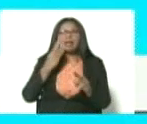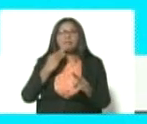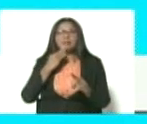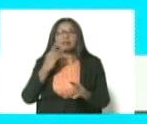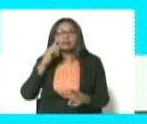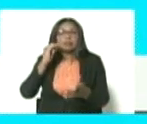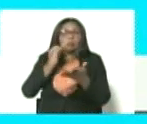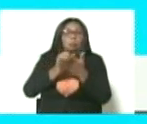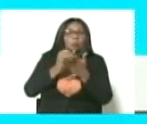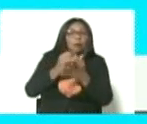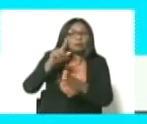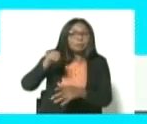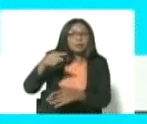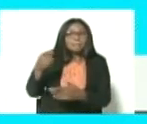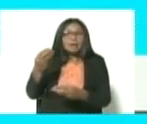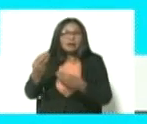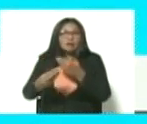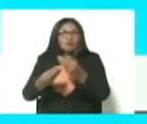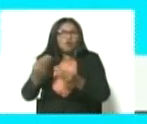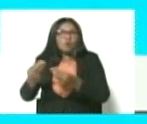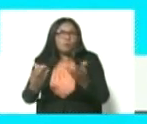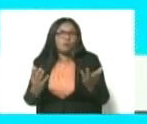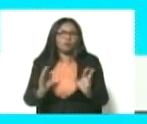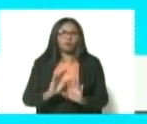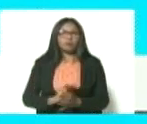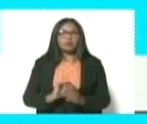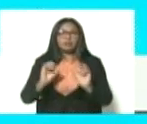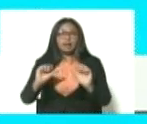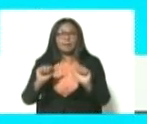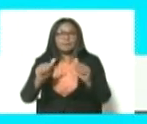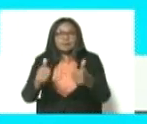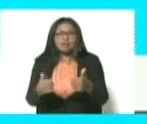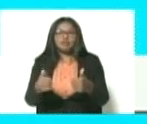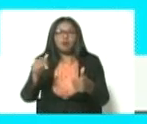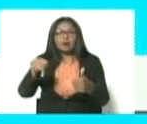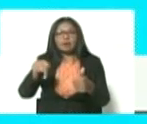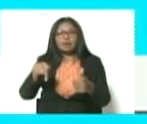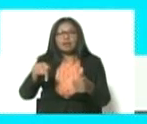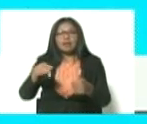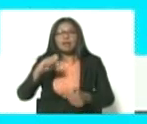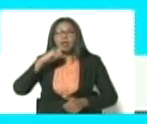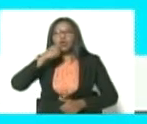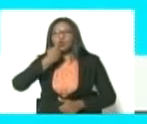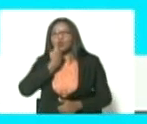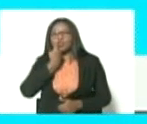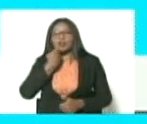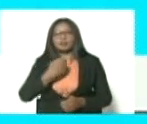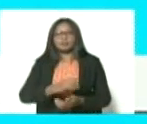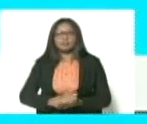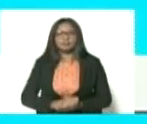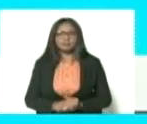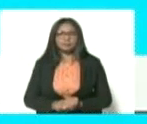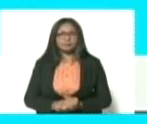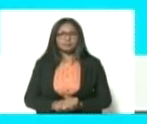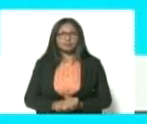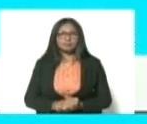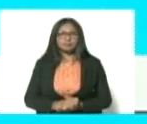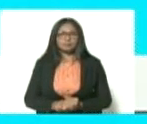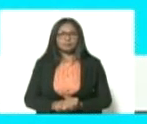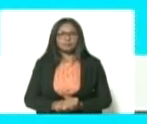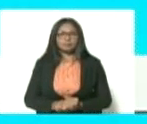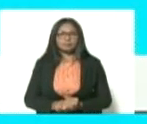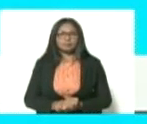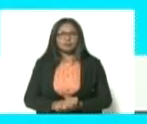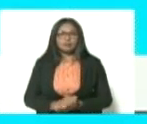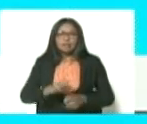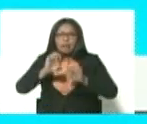Nosotros hemos aprobado la vacuna Sputnik V porque los estudios científicos nuestros han comprobado